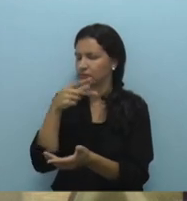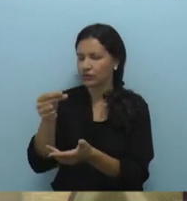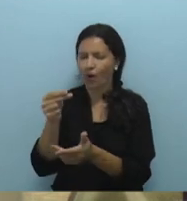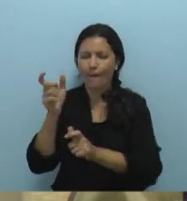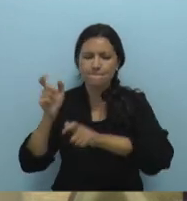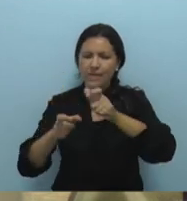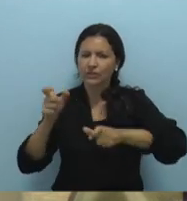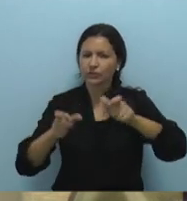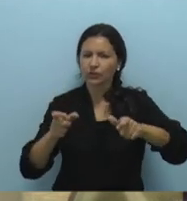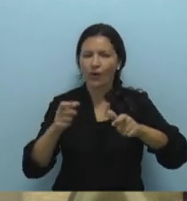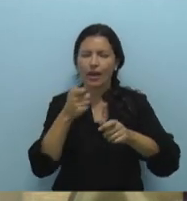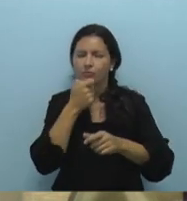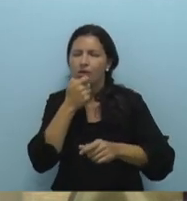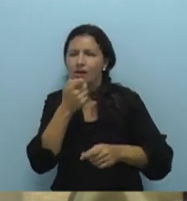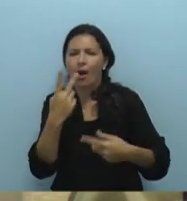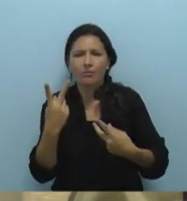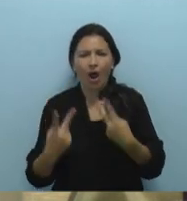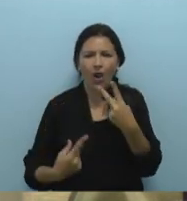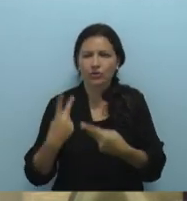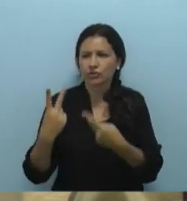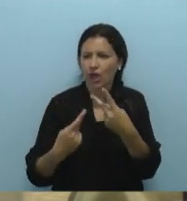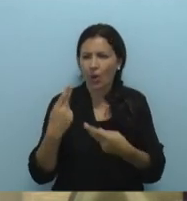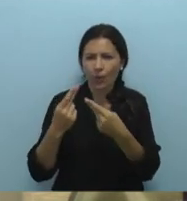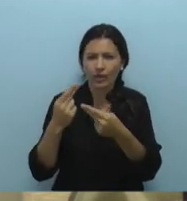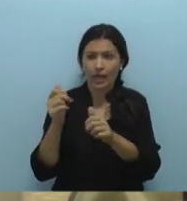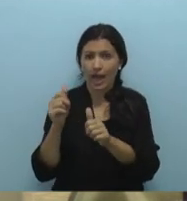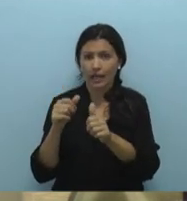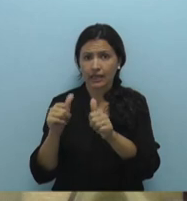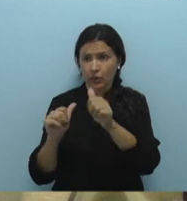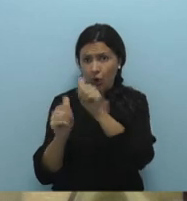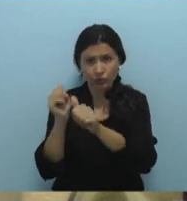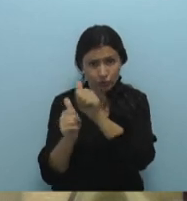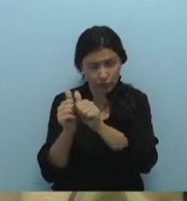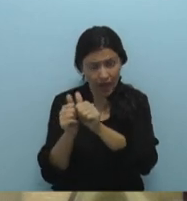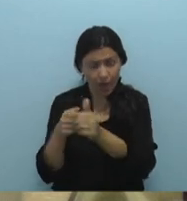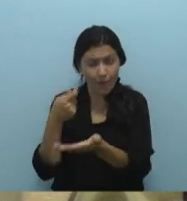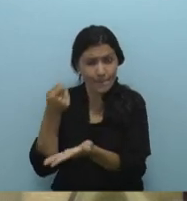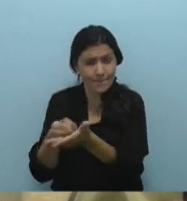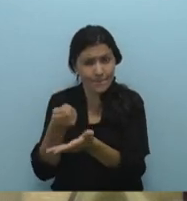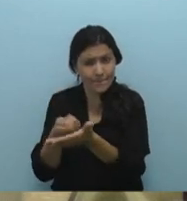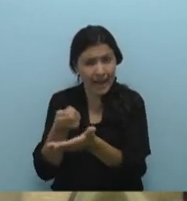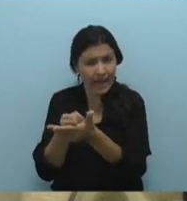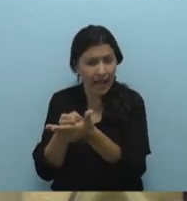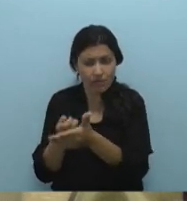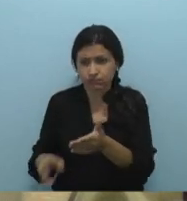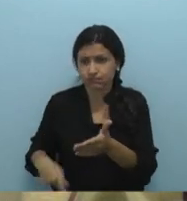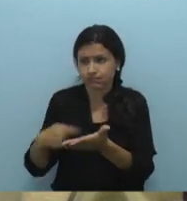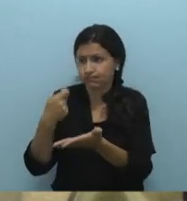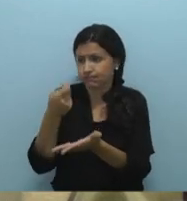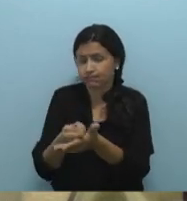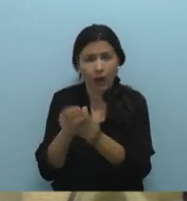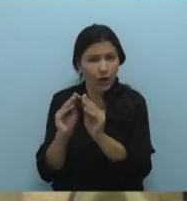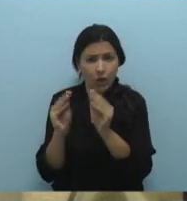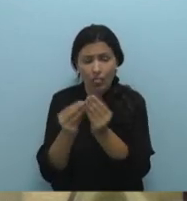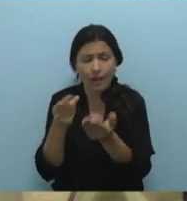en un prestador de la localidad en la que vivo, debe pagar la anestesia de bolsillo. Y lo mismo